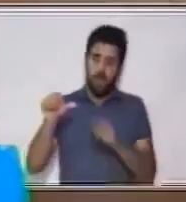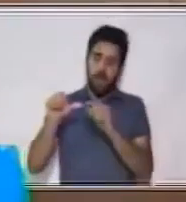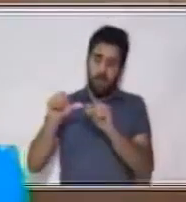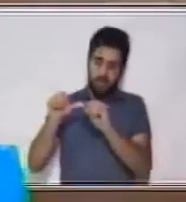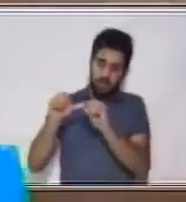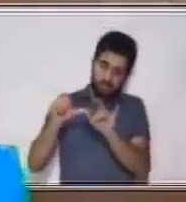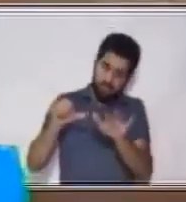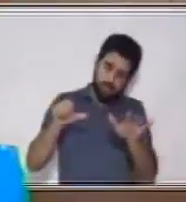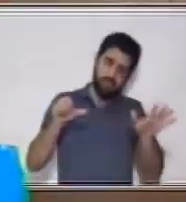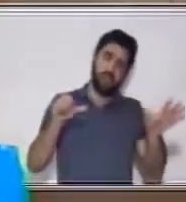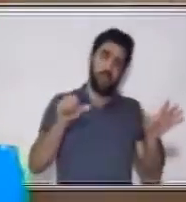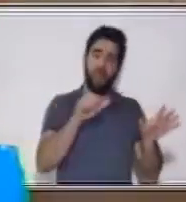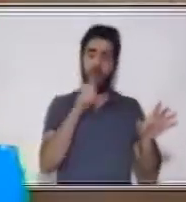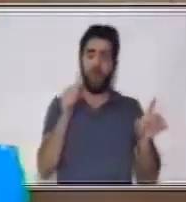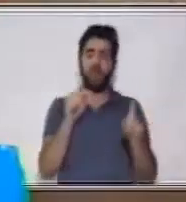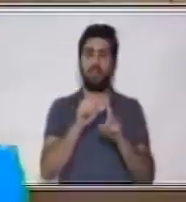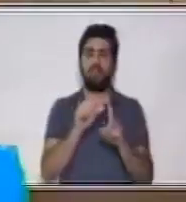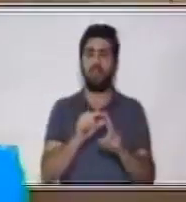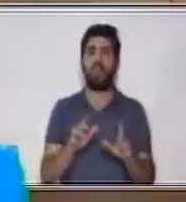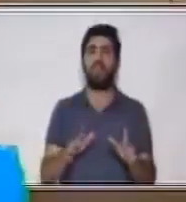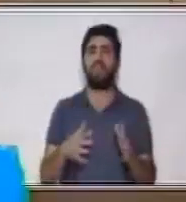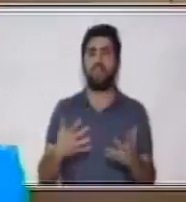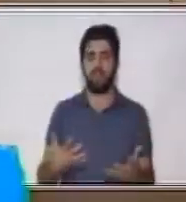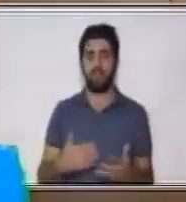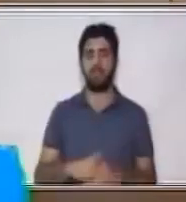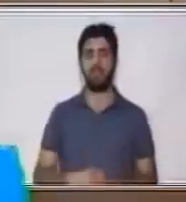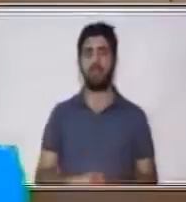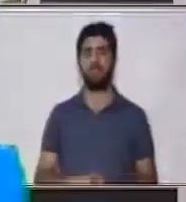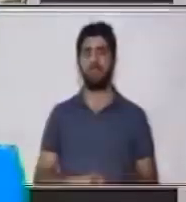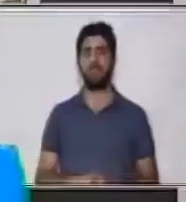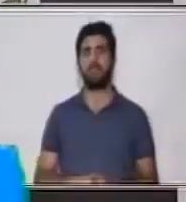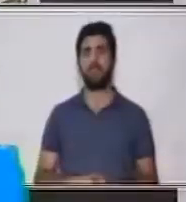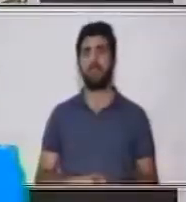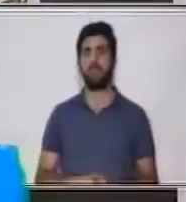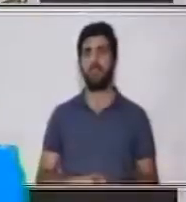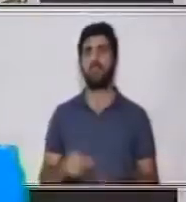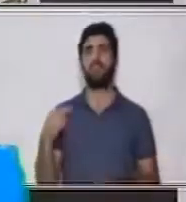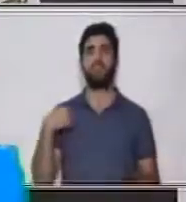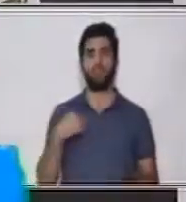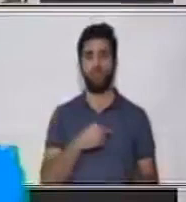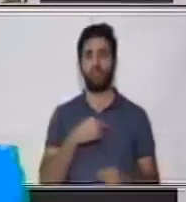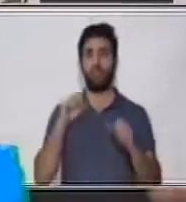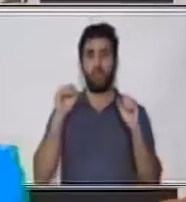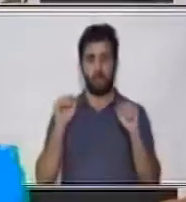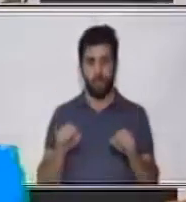Y a través de esta palabra primitiva podemos